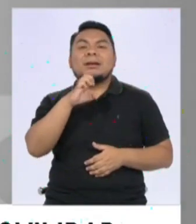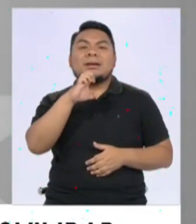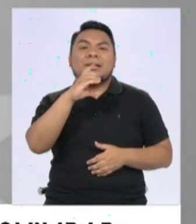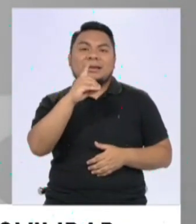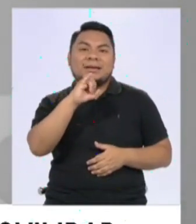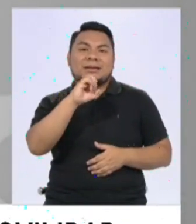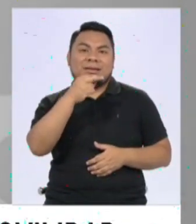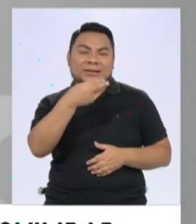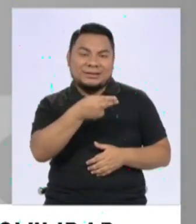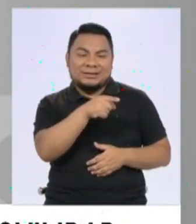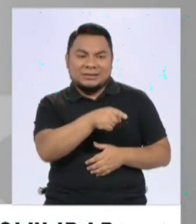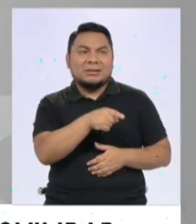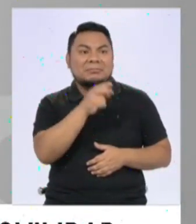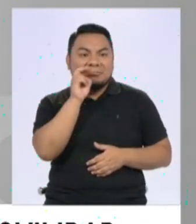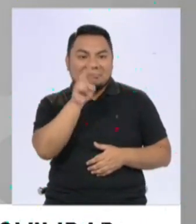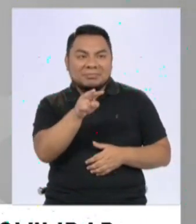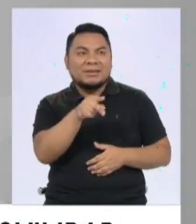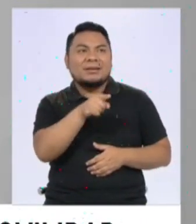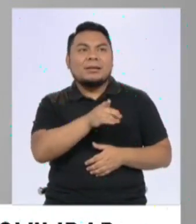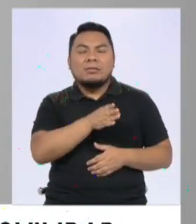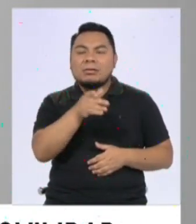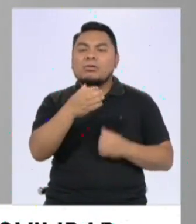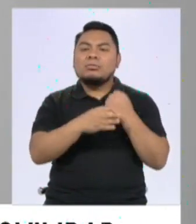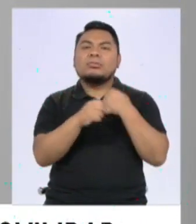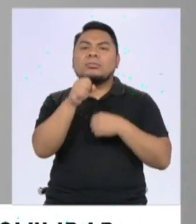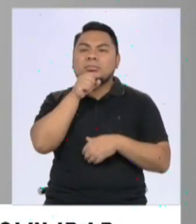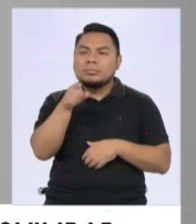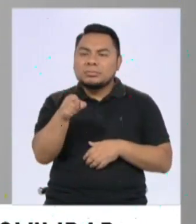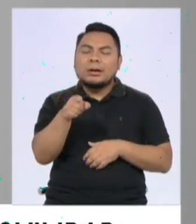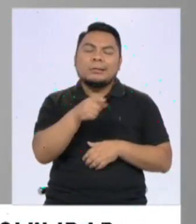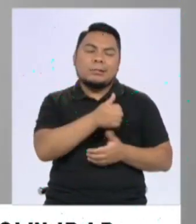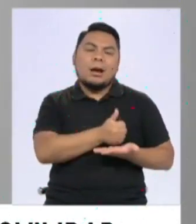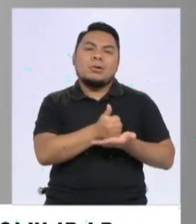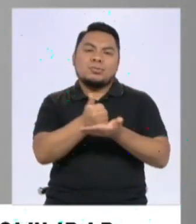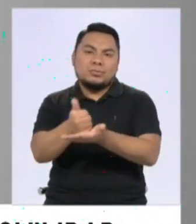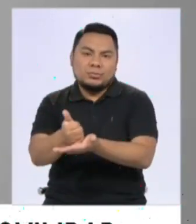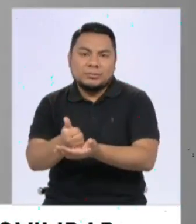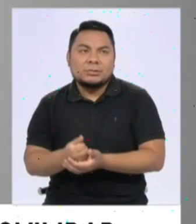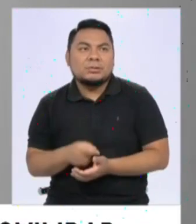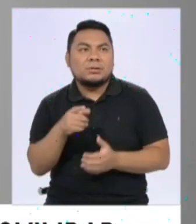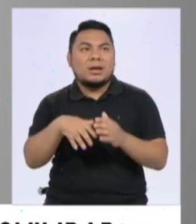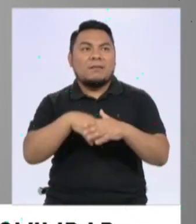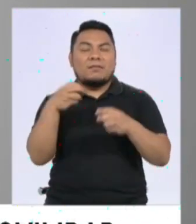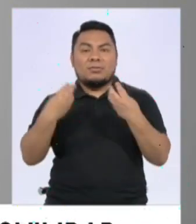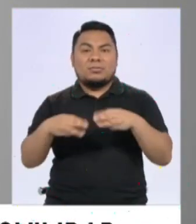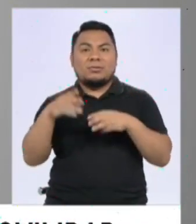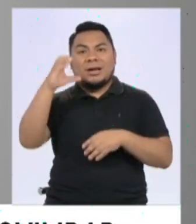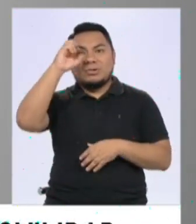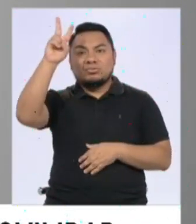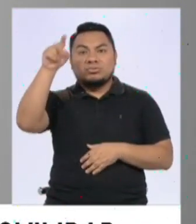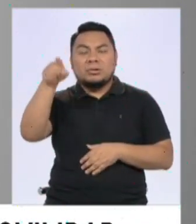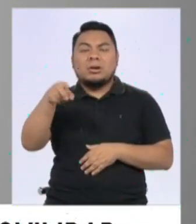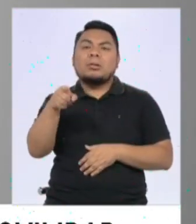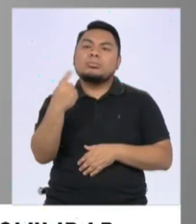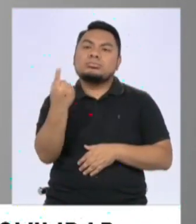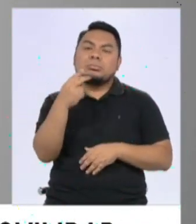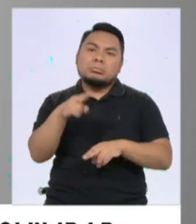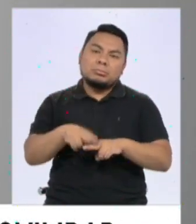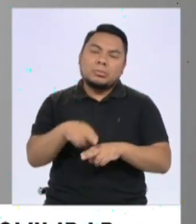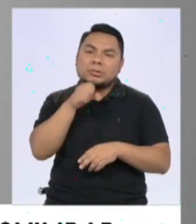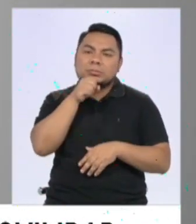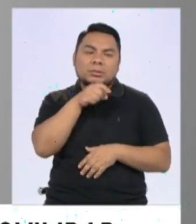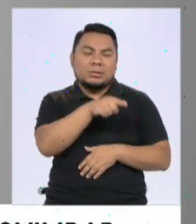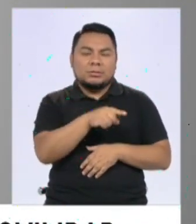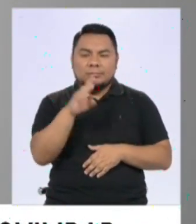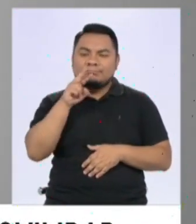espejo quien ahí la vemos ocurre a un anciano que se encontraba fuera del mercado de san pedro' de cusco ella no sólo le